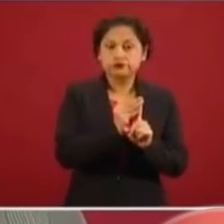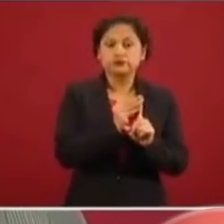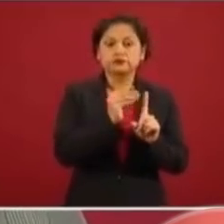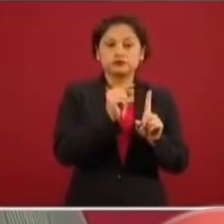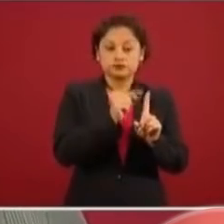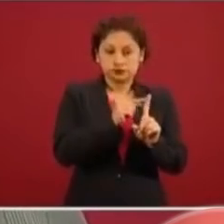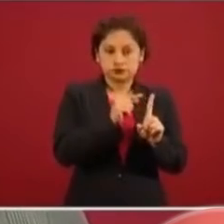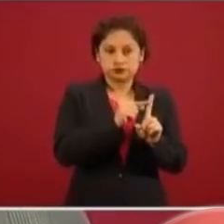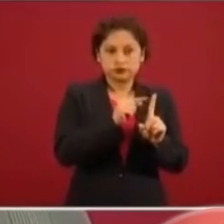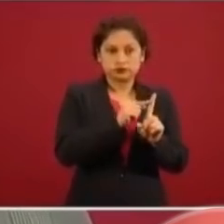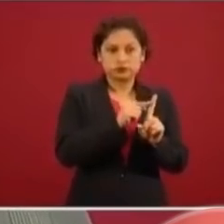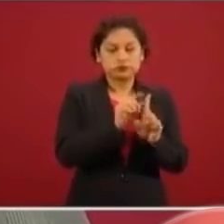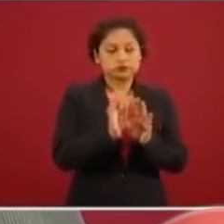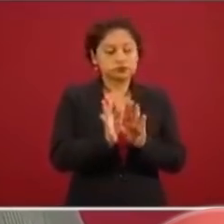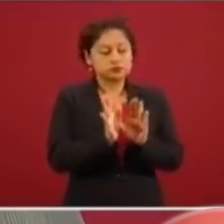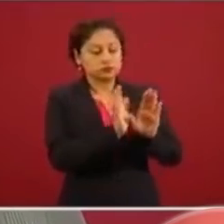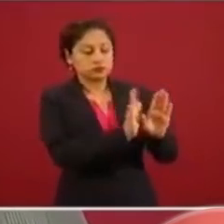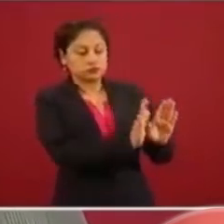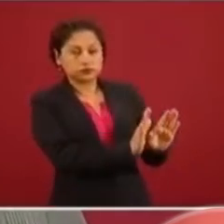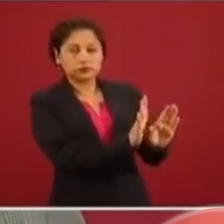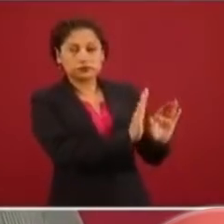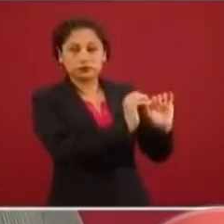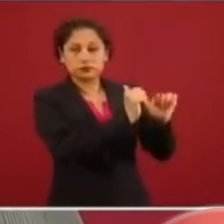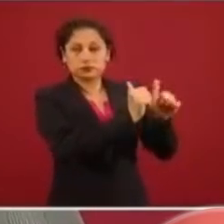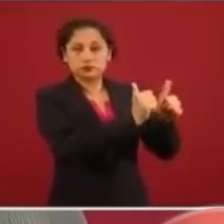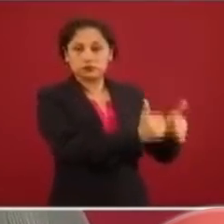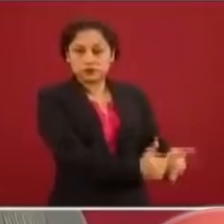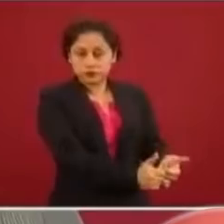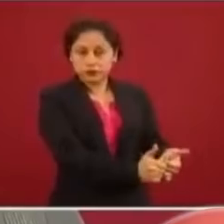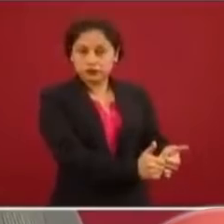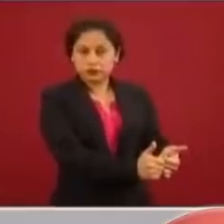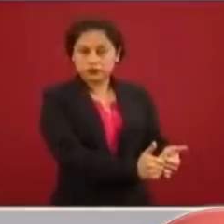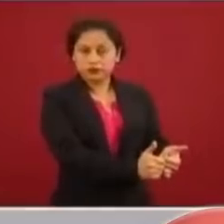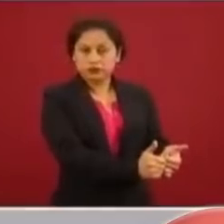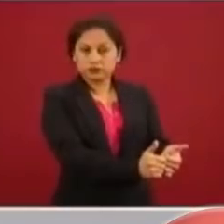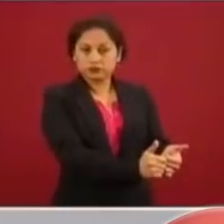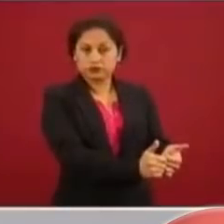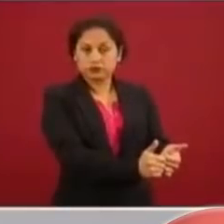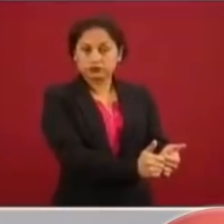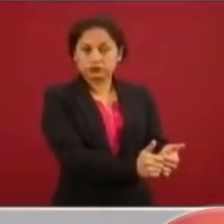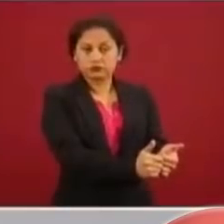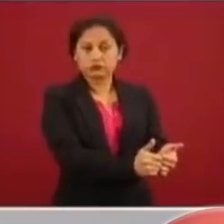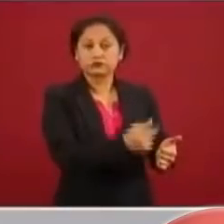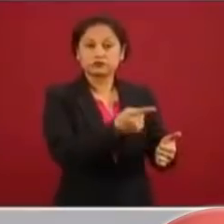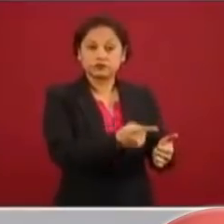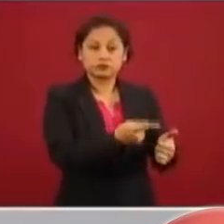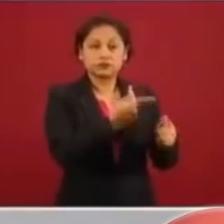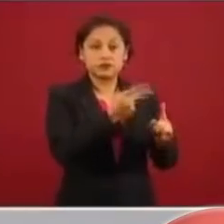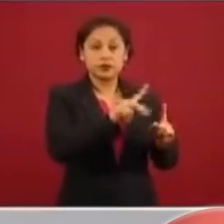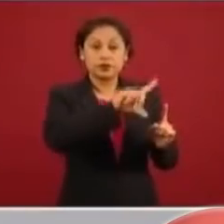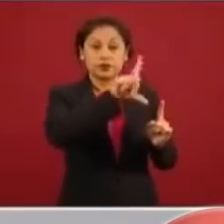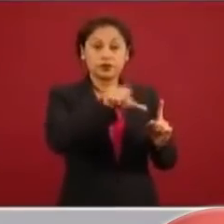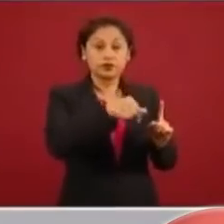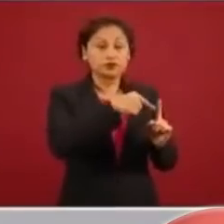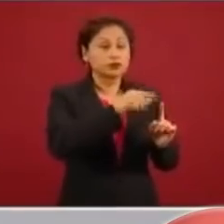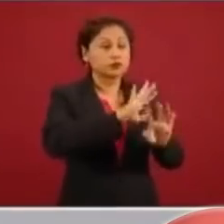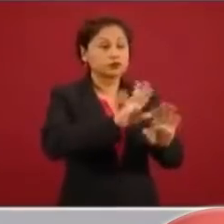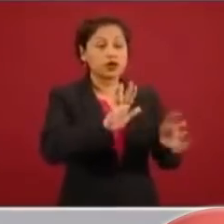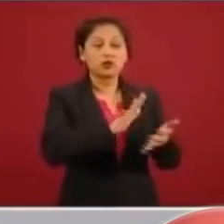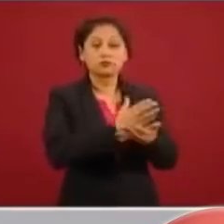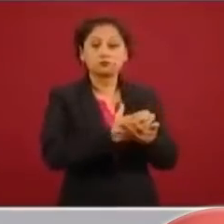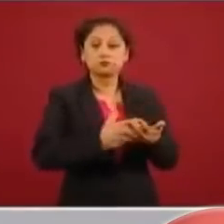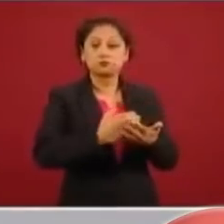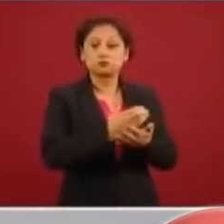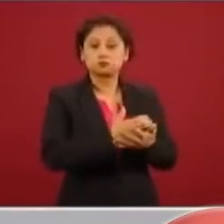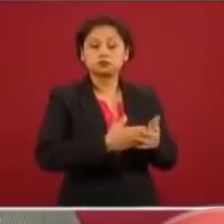en cuarentena y se ha inmunizado, y esperamos que en nuestra población se inmunice mucha gente que formen parte